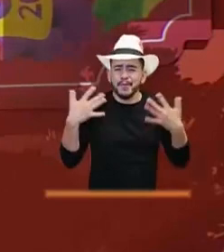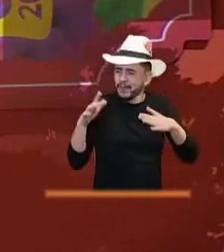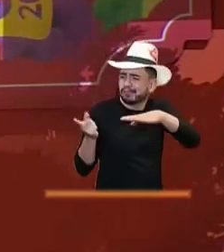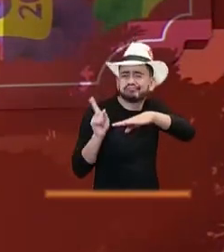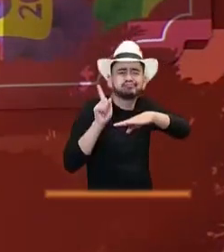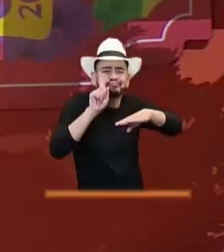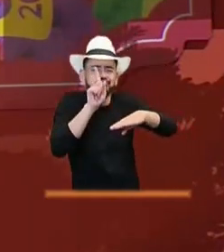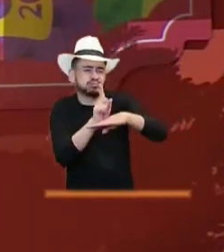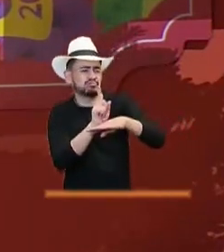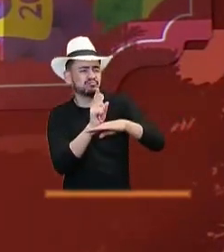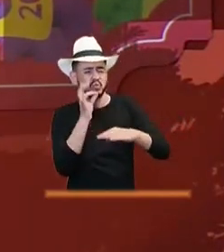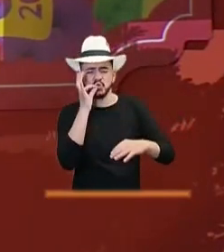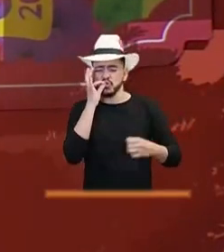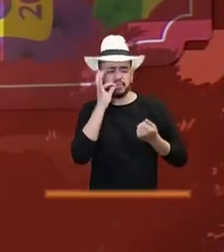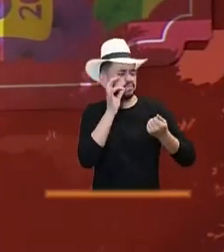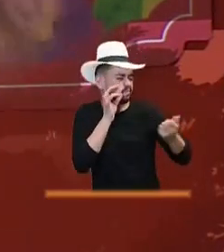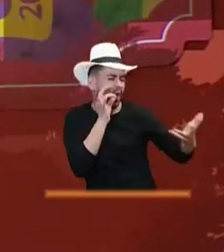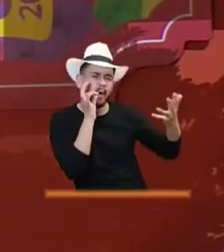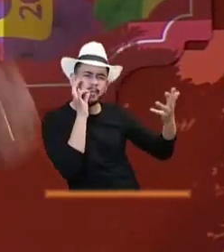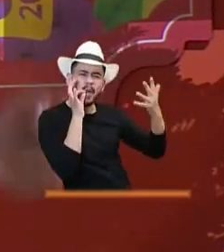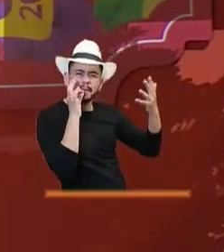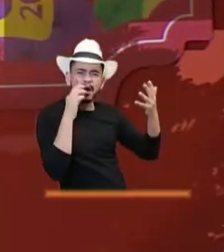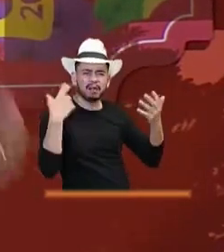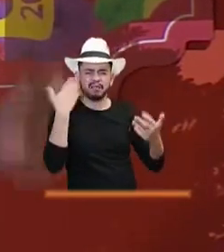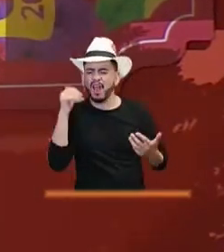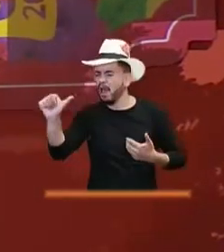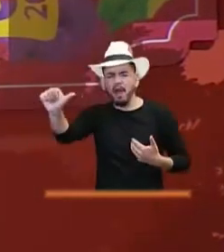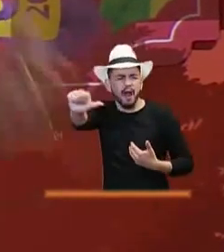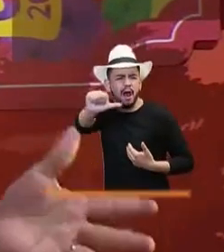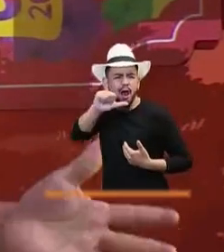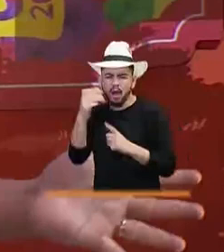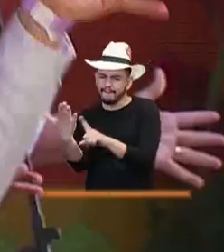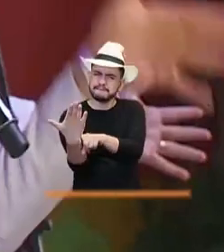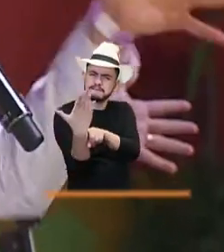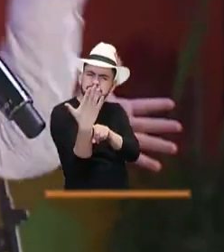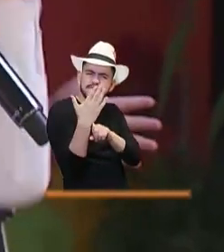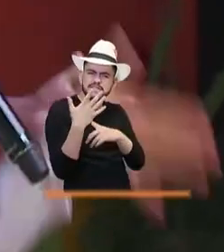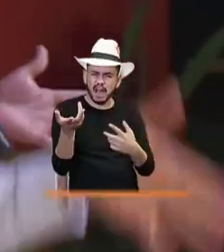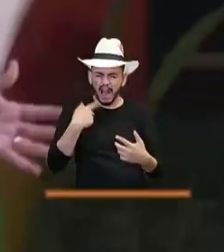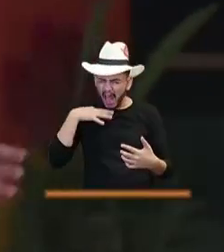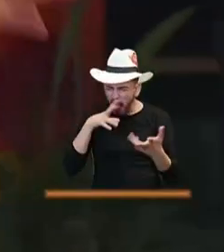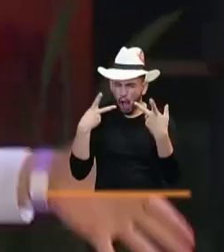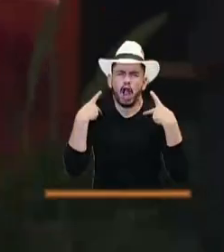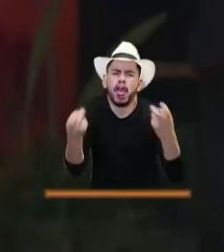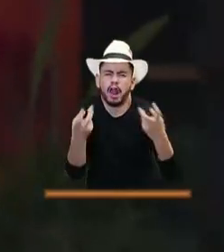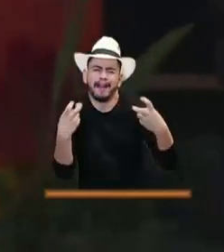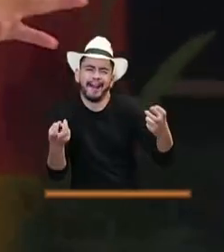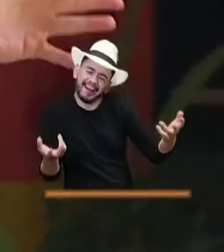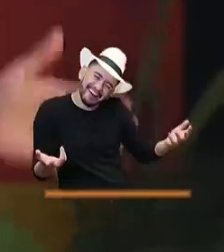y es muy poca la mujer que te da un amor sincero. Por eso es